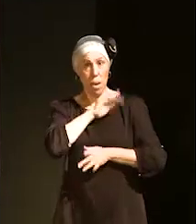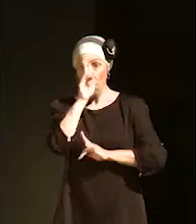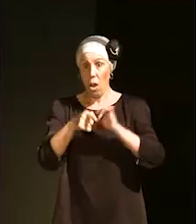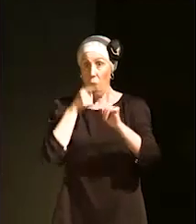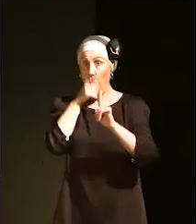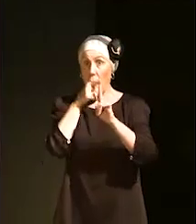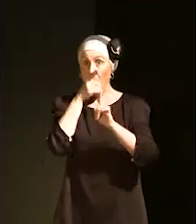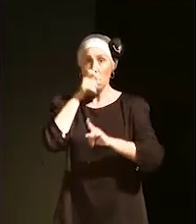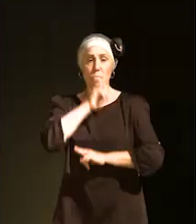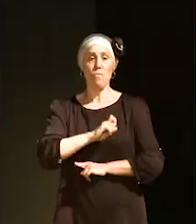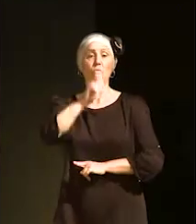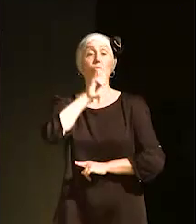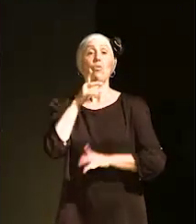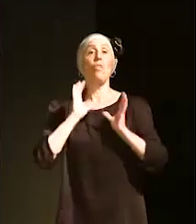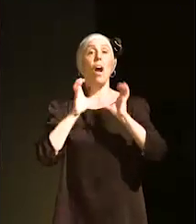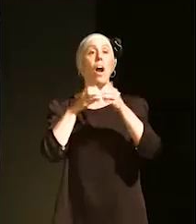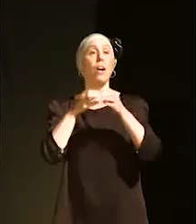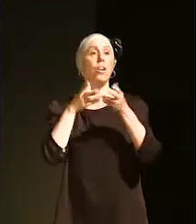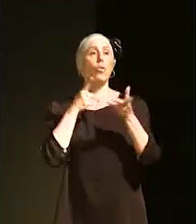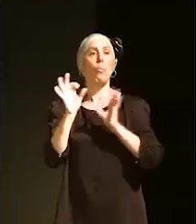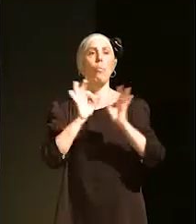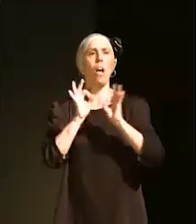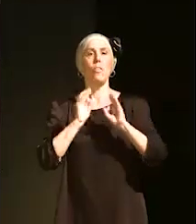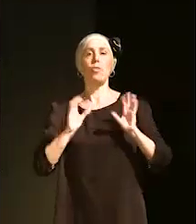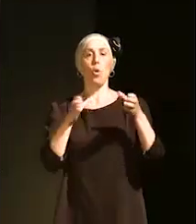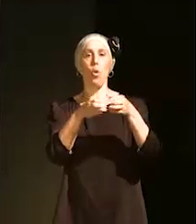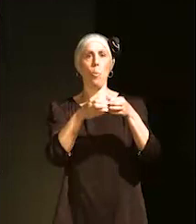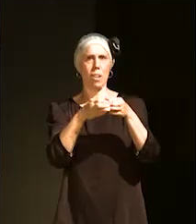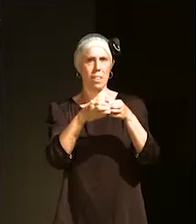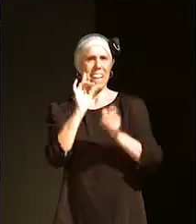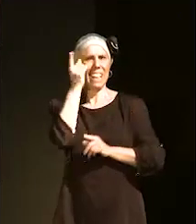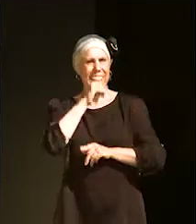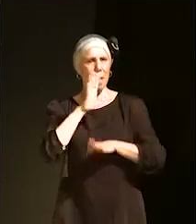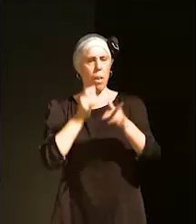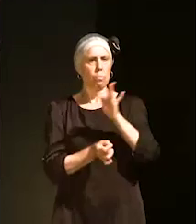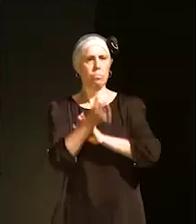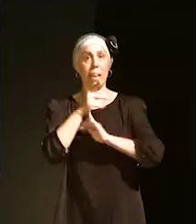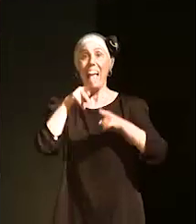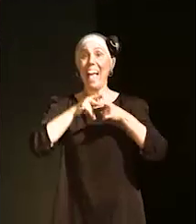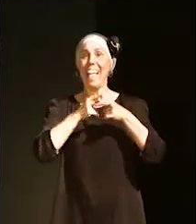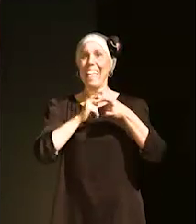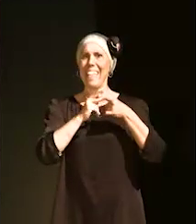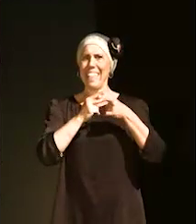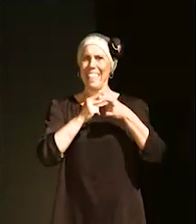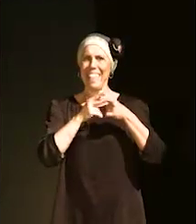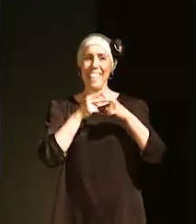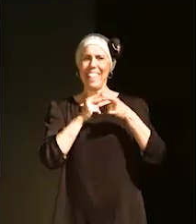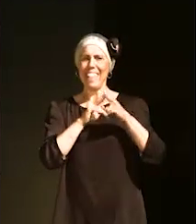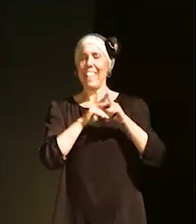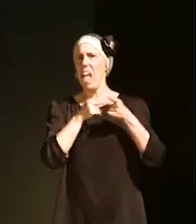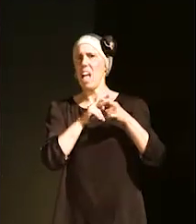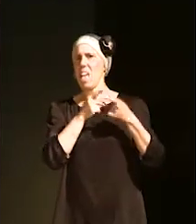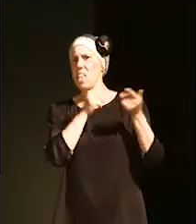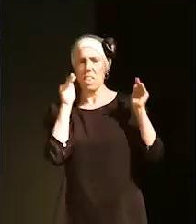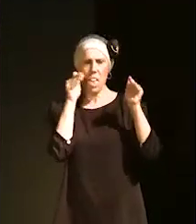grupo de teatro comunitario y de facilitar talleres a los docentes de la comunidad talleres de teatro para que fuesen